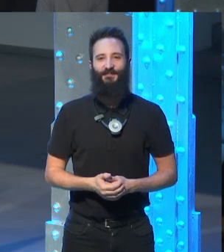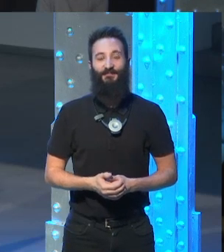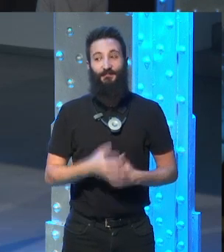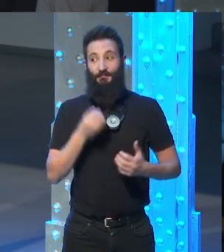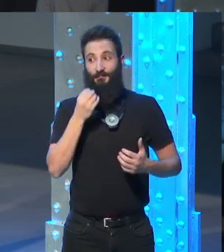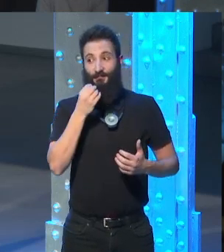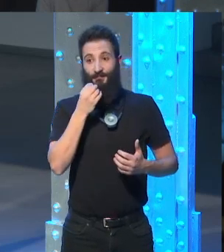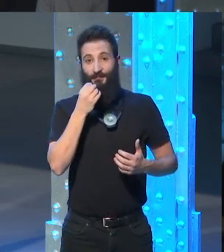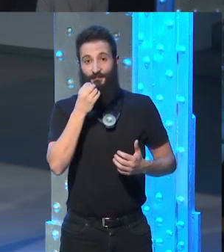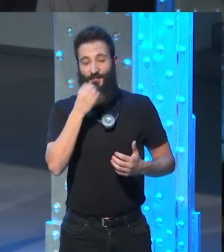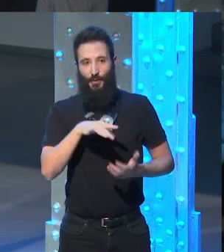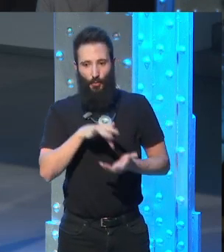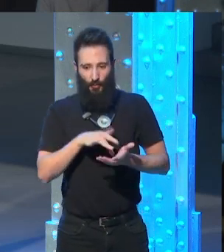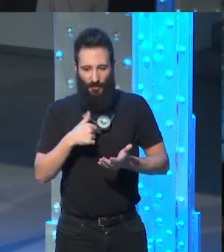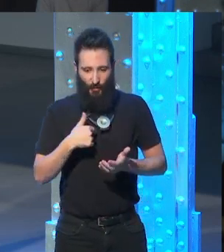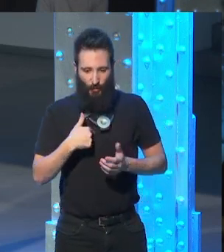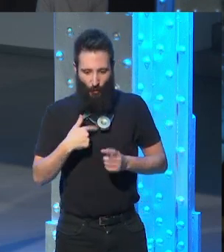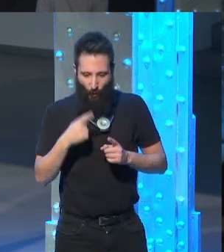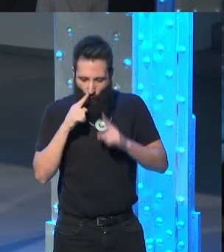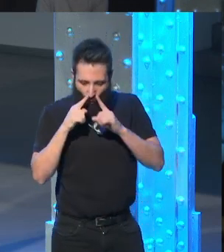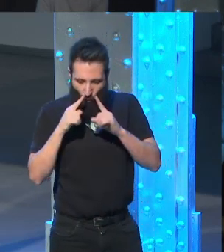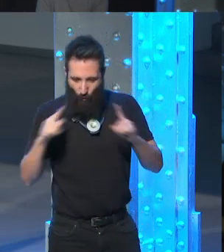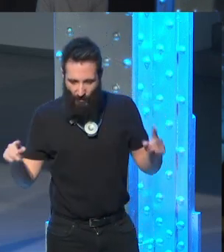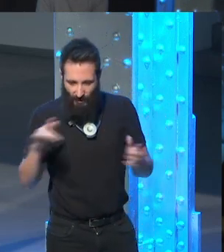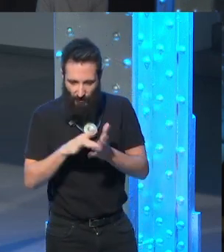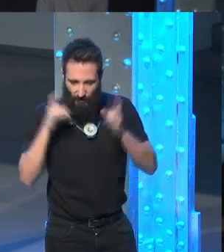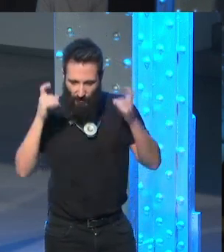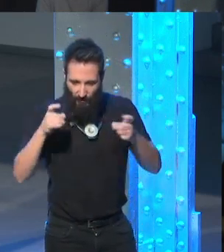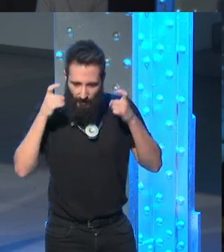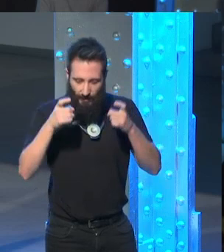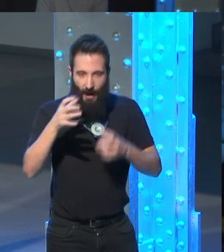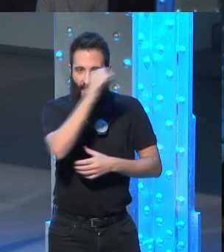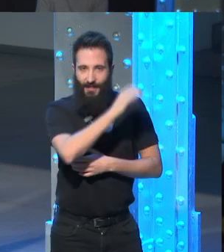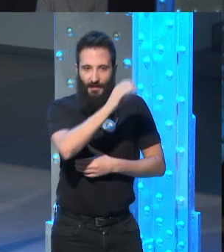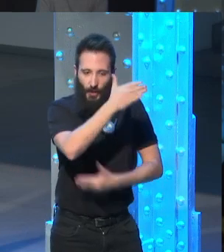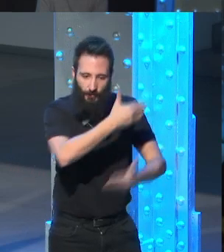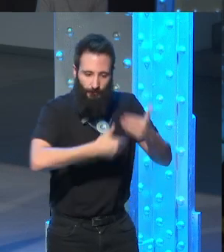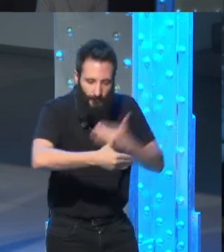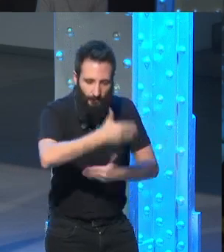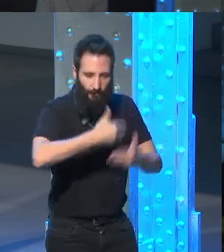Bueno, yo ya llevaba un año buscando la colaboración con artistas, o sea, aparte con científicos.